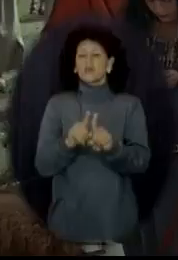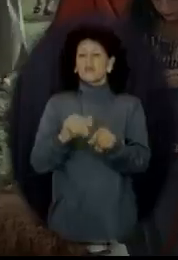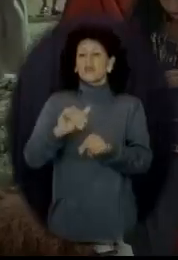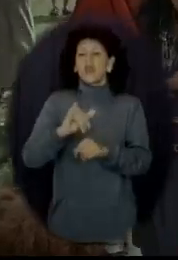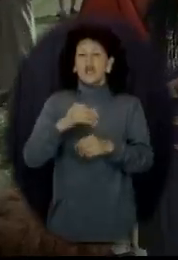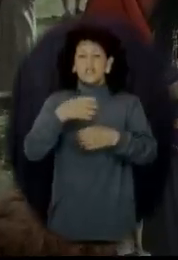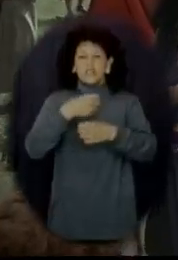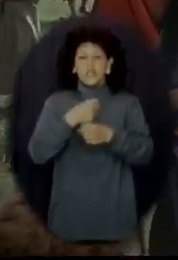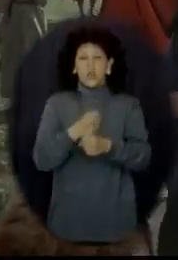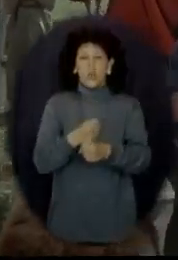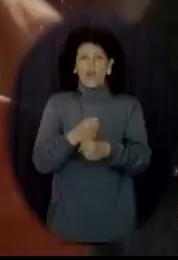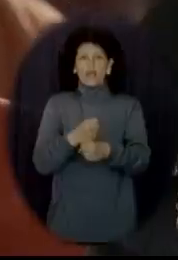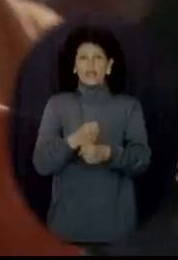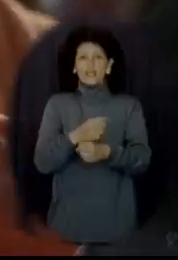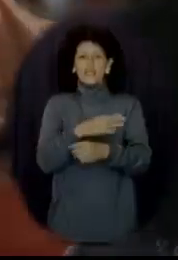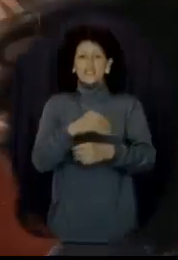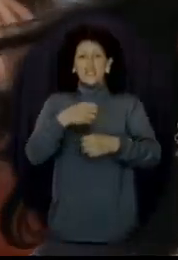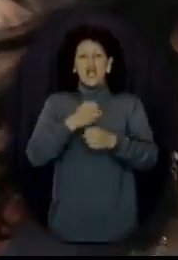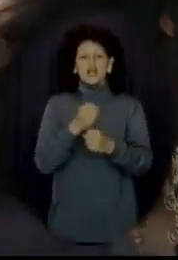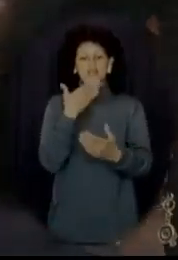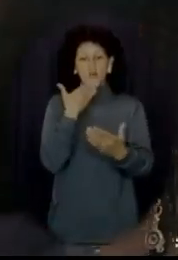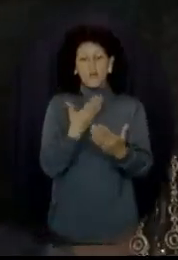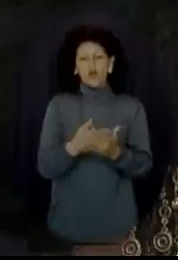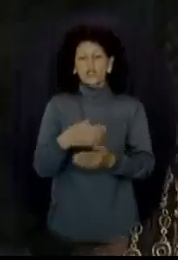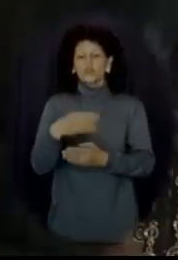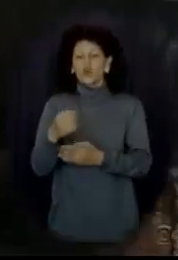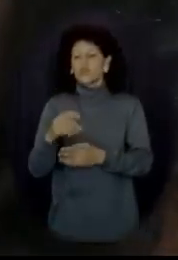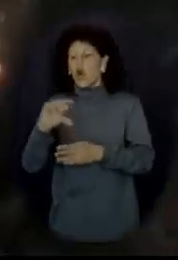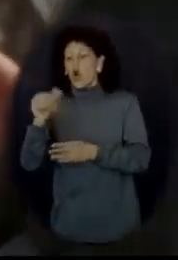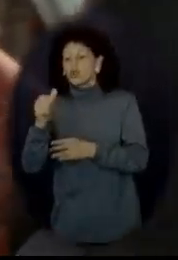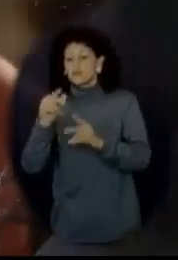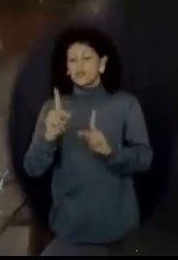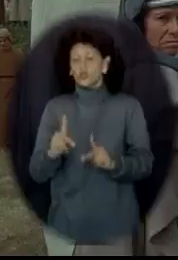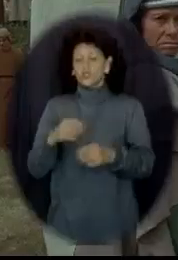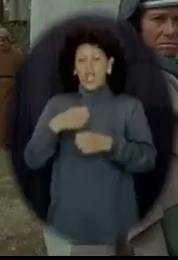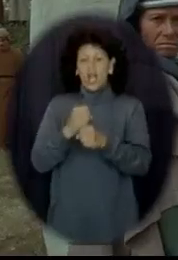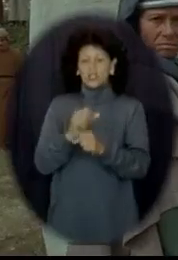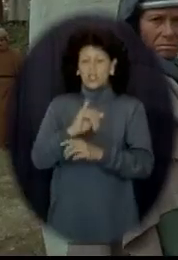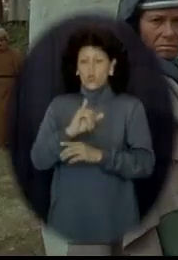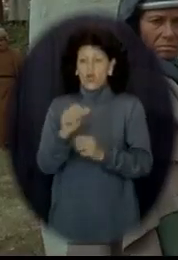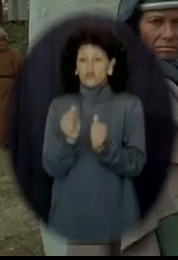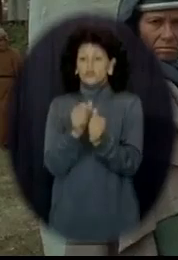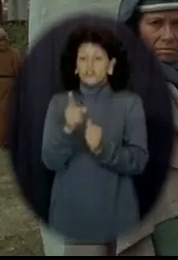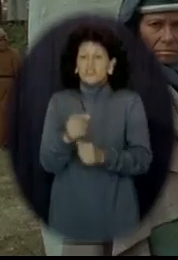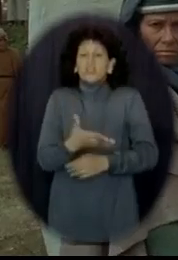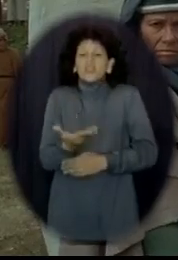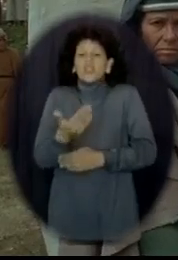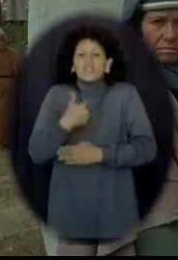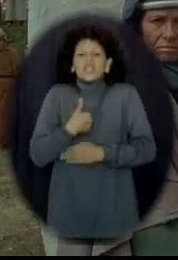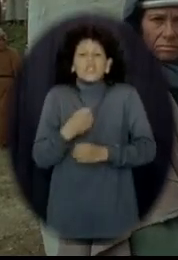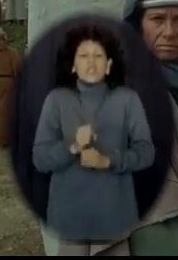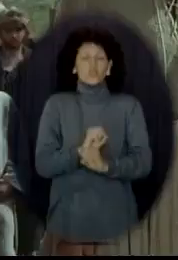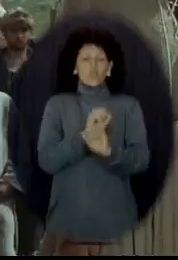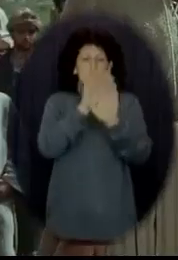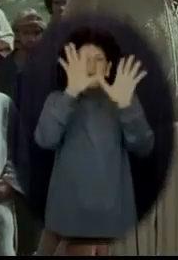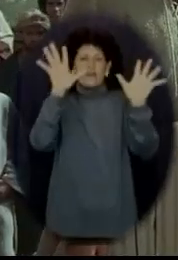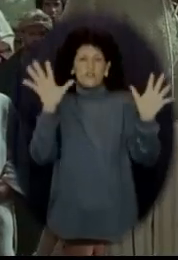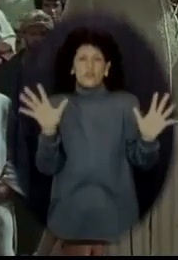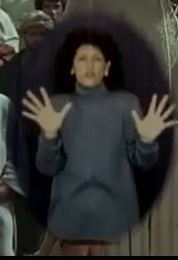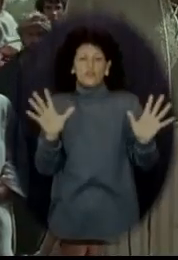Hasta los pecadores se portan así. Y si hacen bien solamente a quienes les hacen bien a ustedes, ¿qué tiene eso de extraordinario?